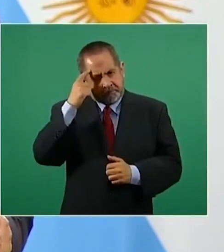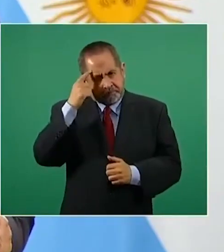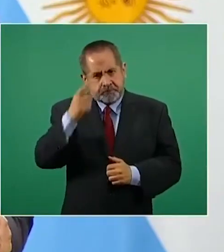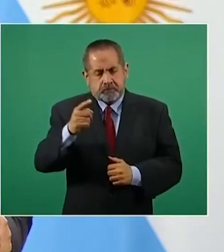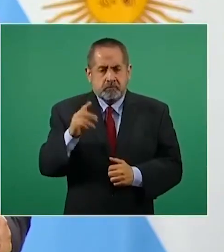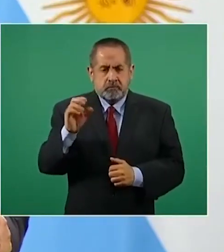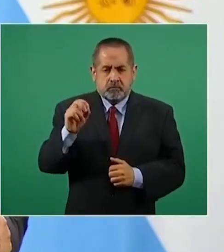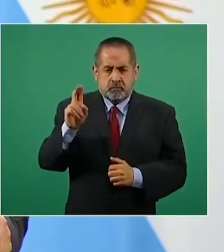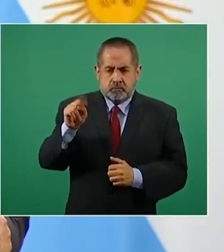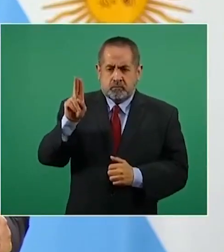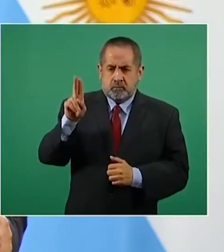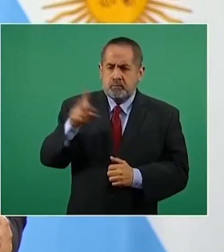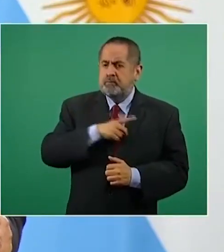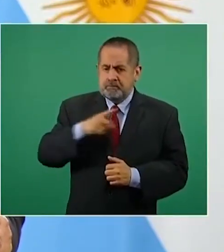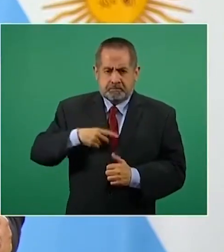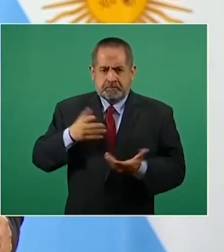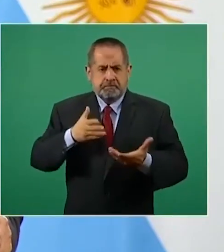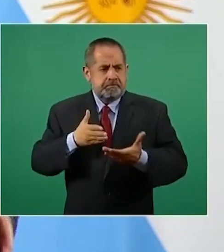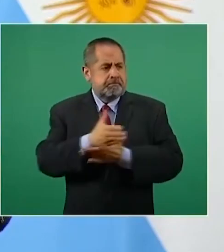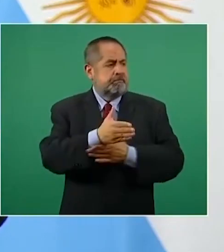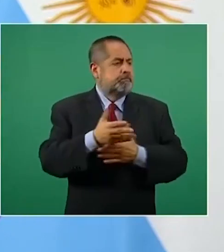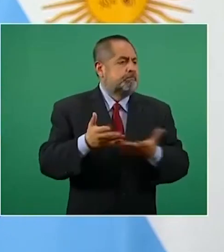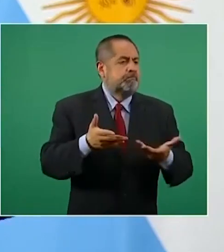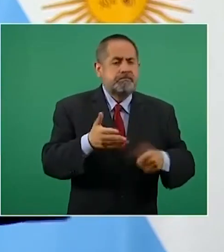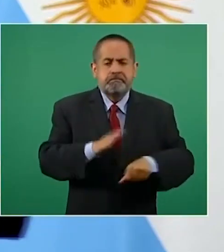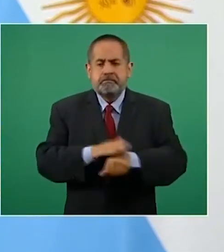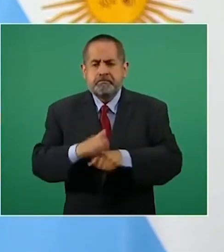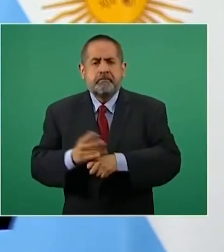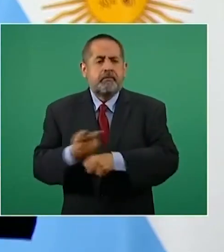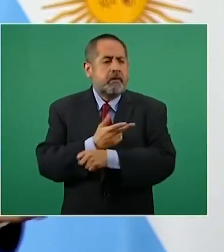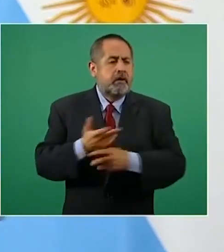la ONU tiene que intervenir, porque